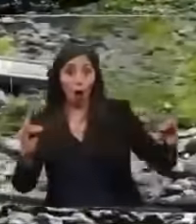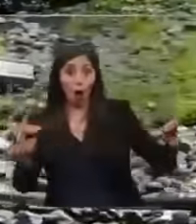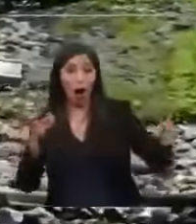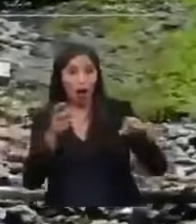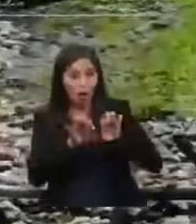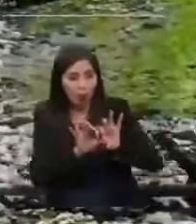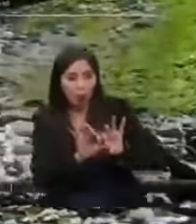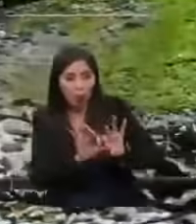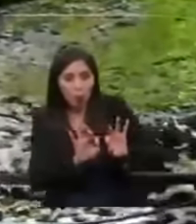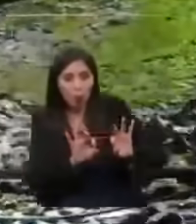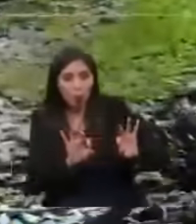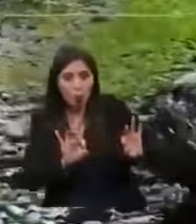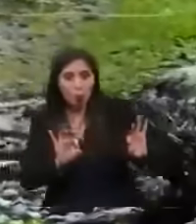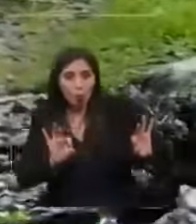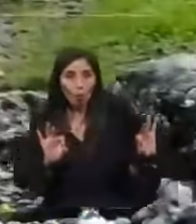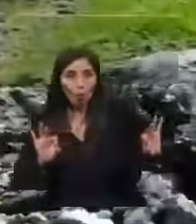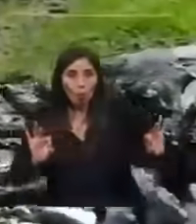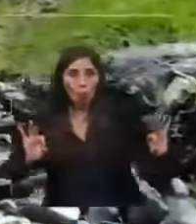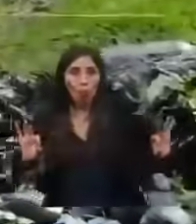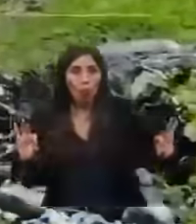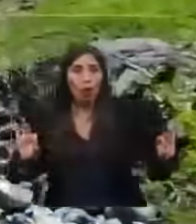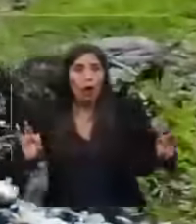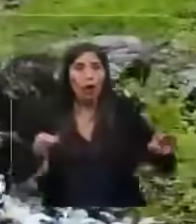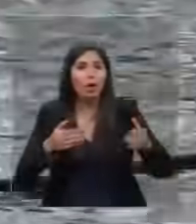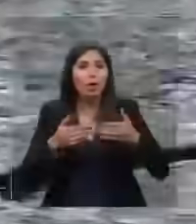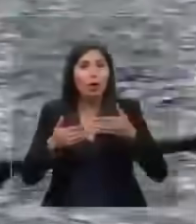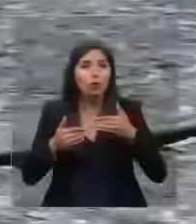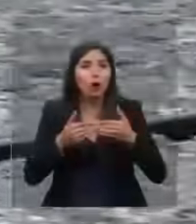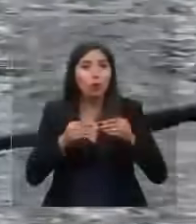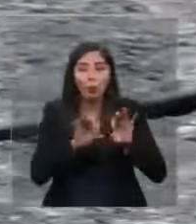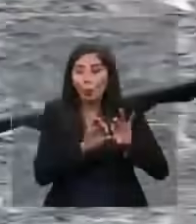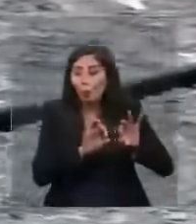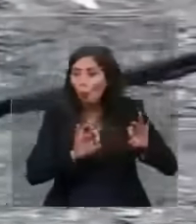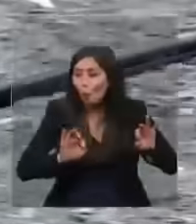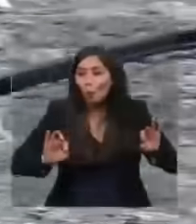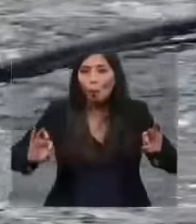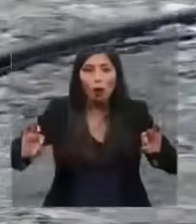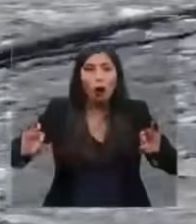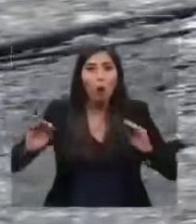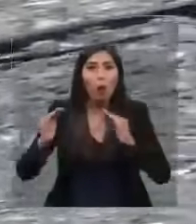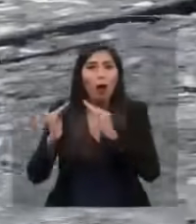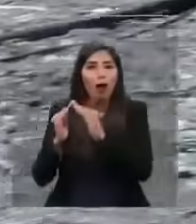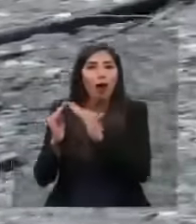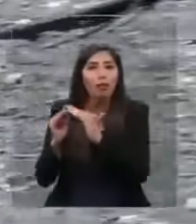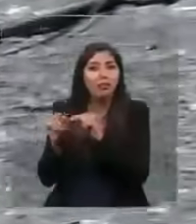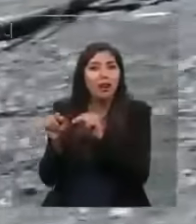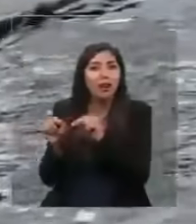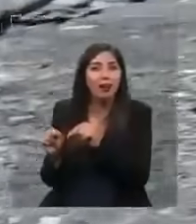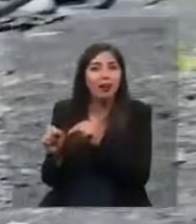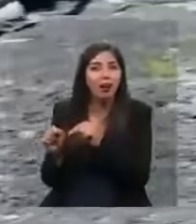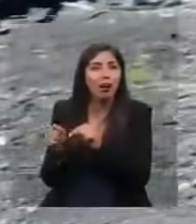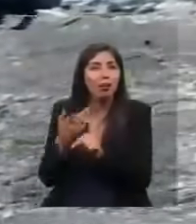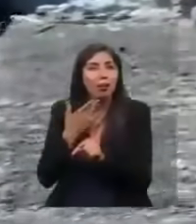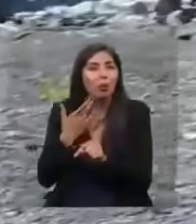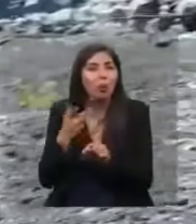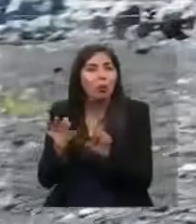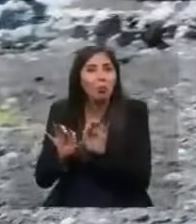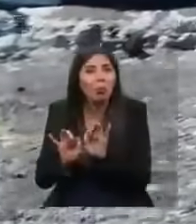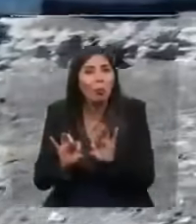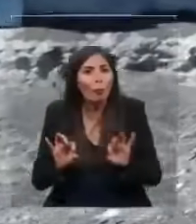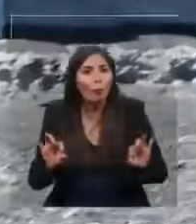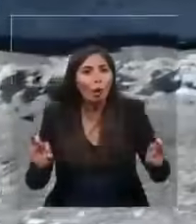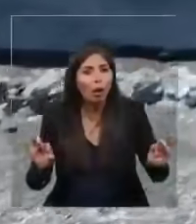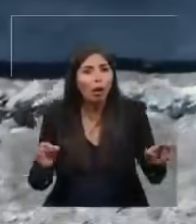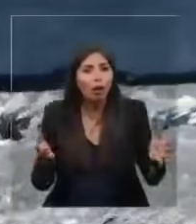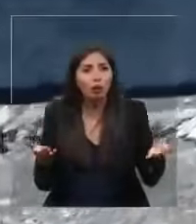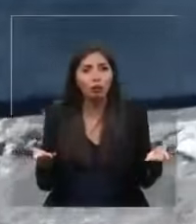que sigue por este lugar y da hacia una casa. No sabemos específicamente en qué consiste, pero todo indica que